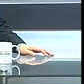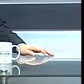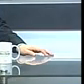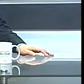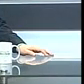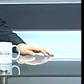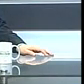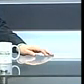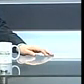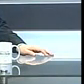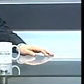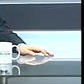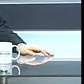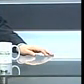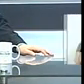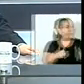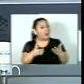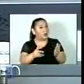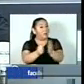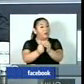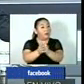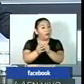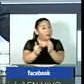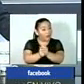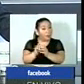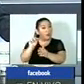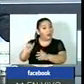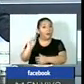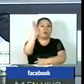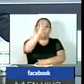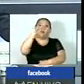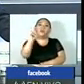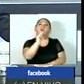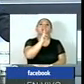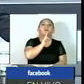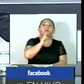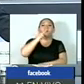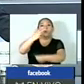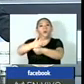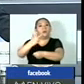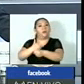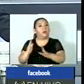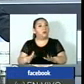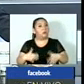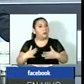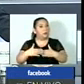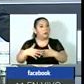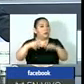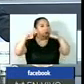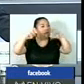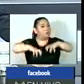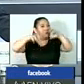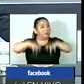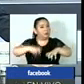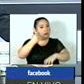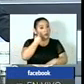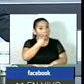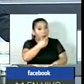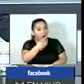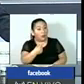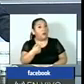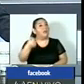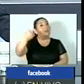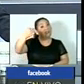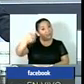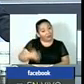Continuamos con más noticias, parece que las afectaciones registradas en Guatemala y Honduras tras las recientes lluvias ya han generado un incremento en los costos de las